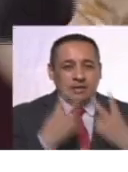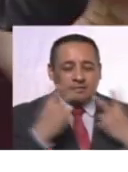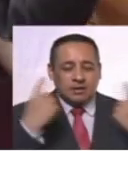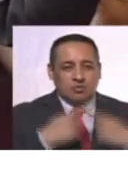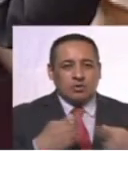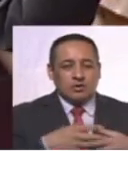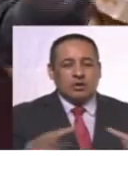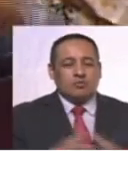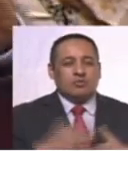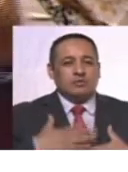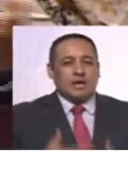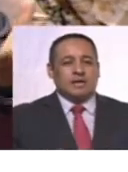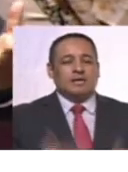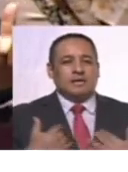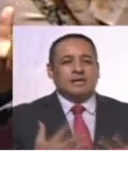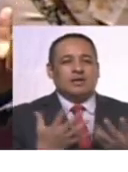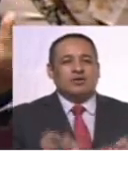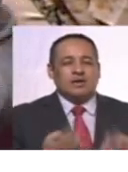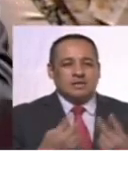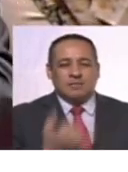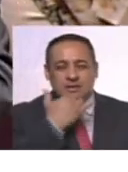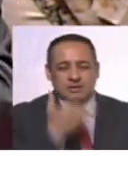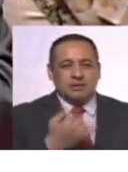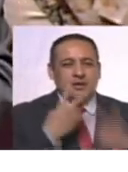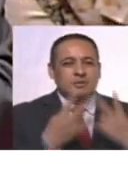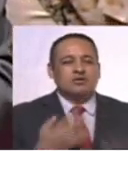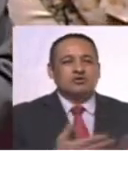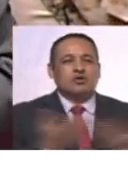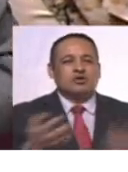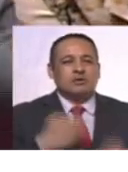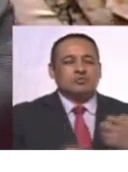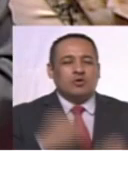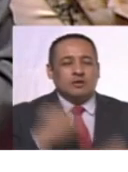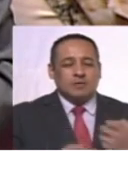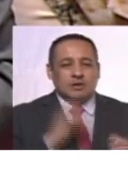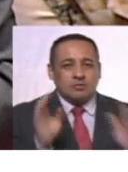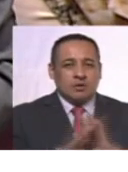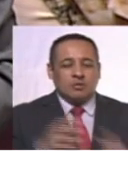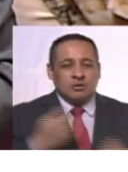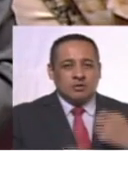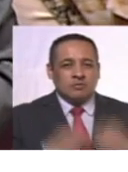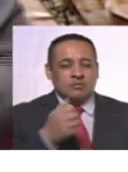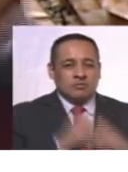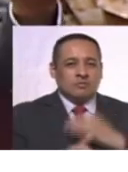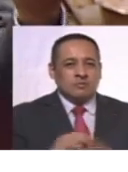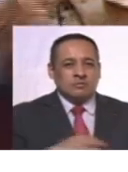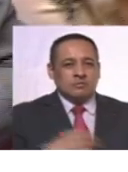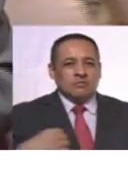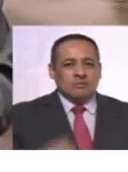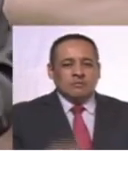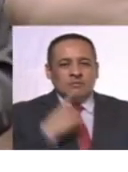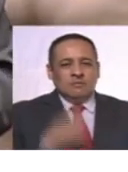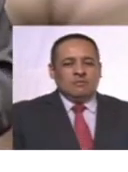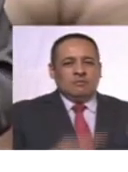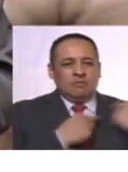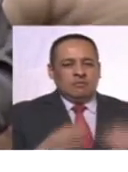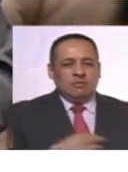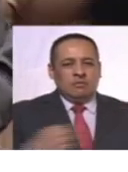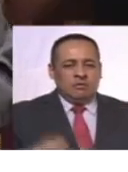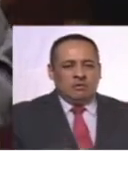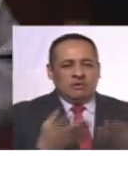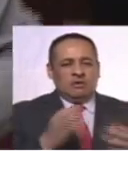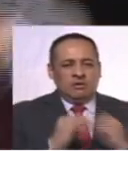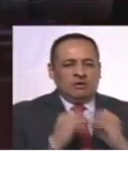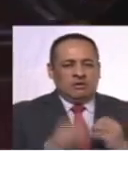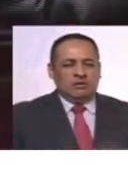el confort? ¿Qué es lo que está pasando? ¿Dónde está el problema? Si no está el problema en el Ministerio, está en sus manos, señora ministra, para